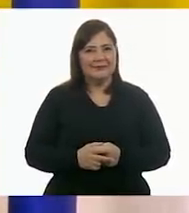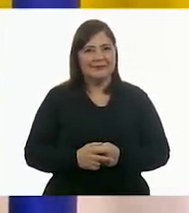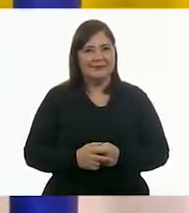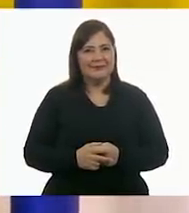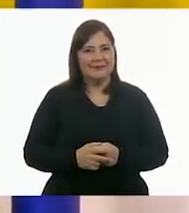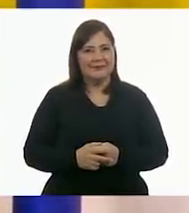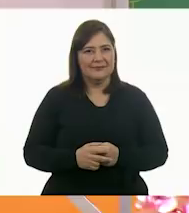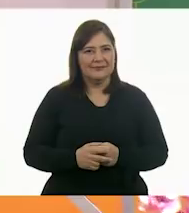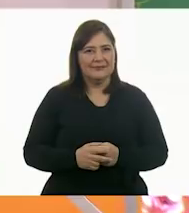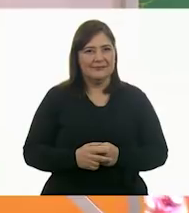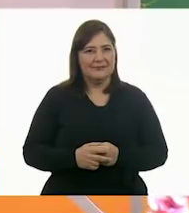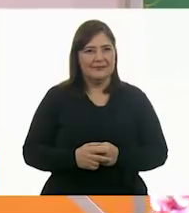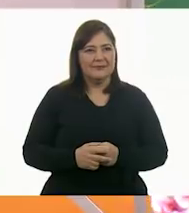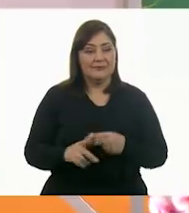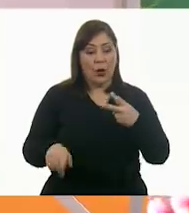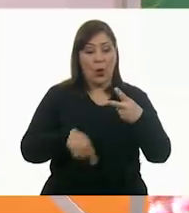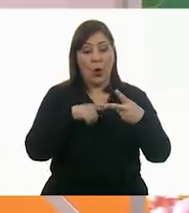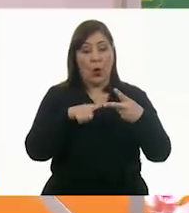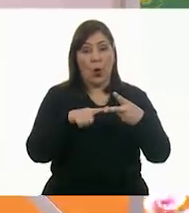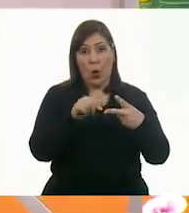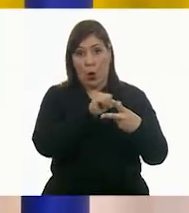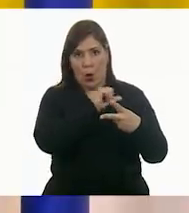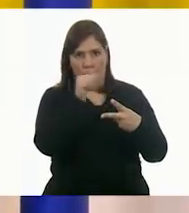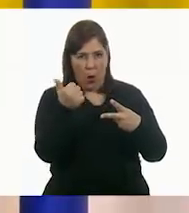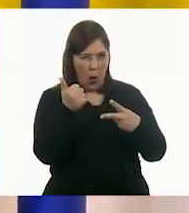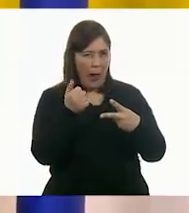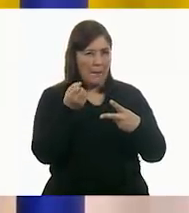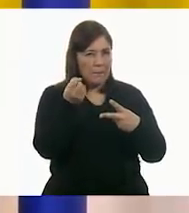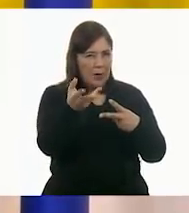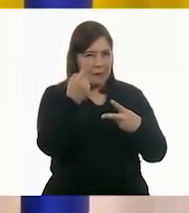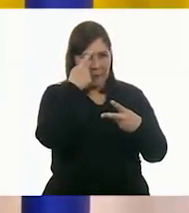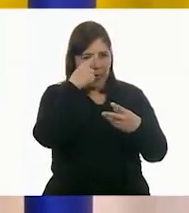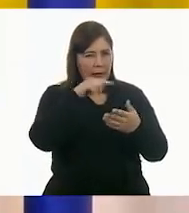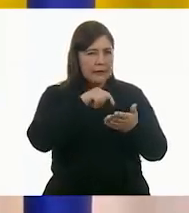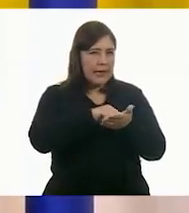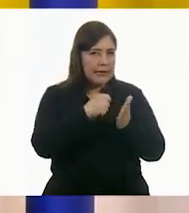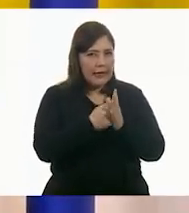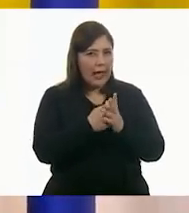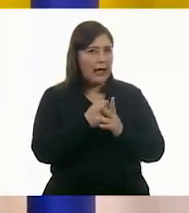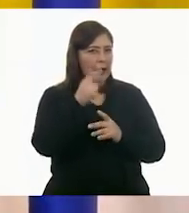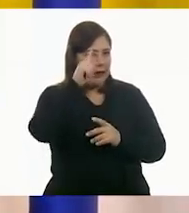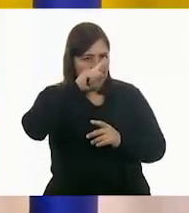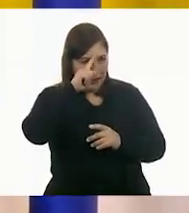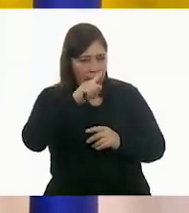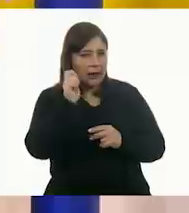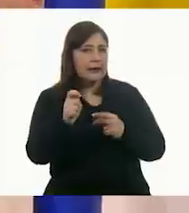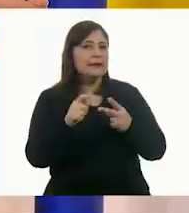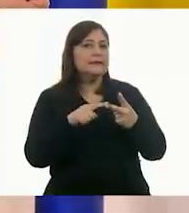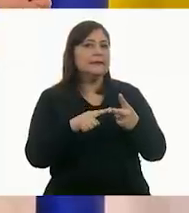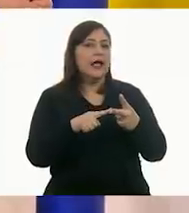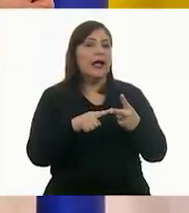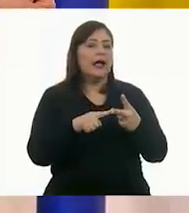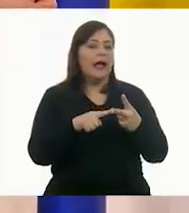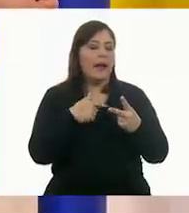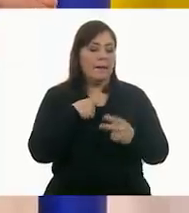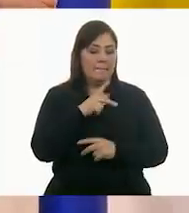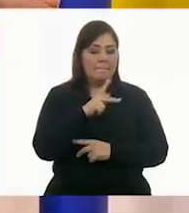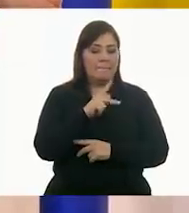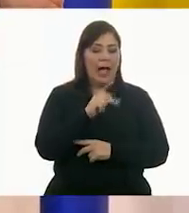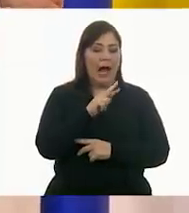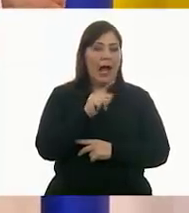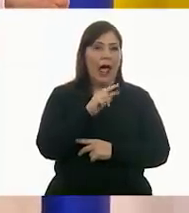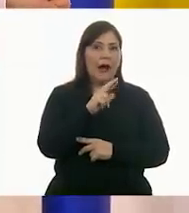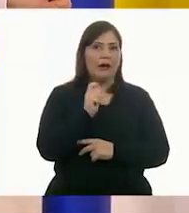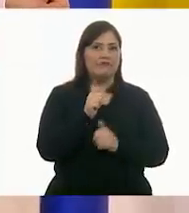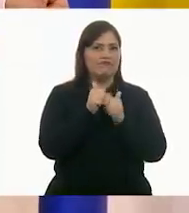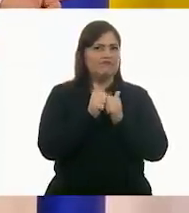Ajá. Ajá. Otra de nuestras técnicas es la técnica de parar. ¿Te acuerdas